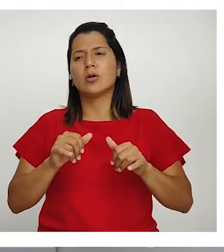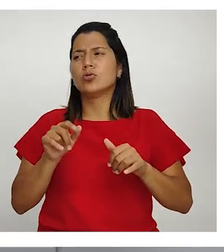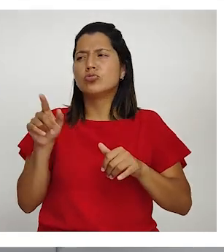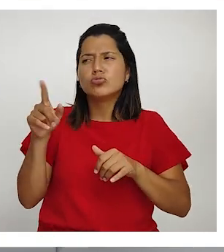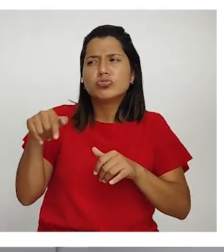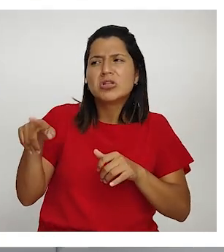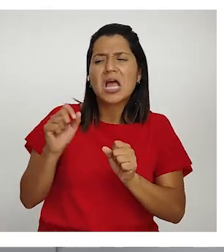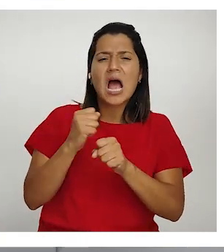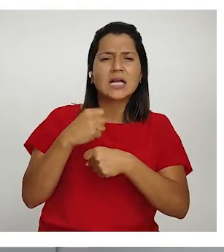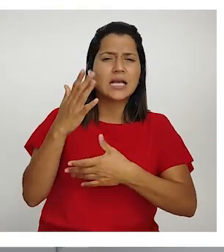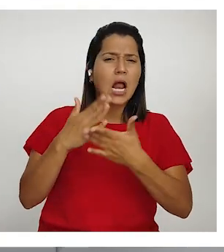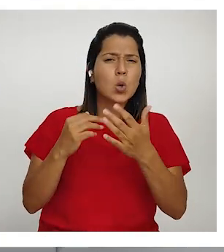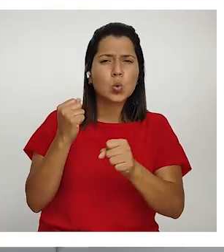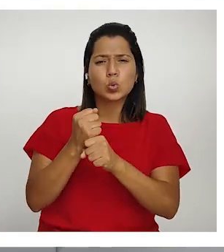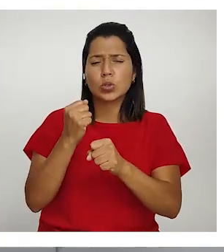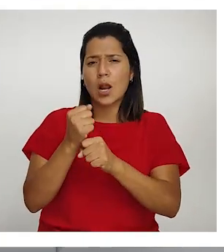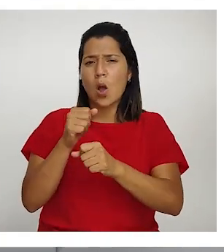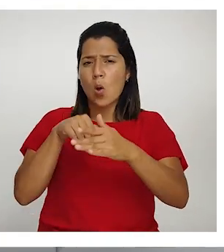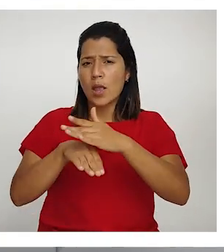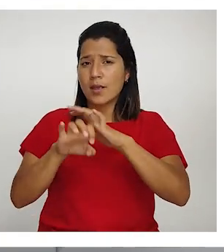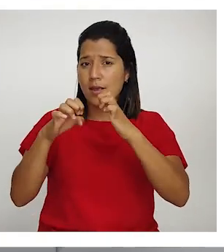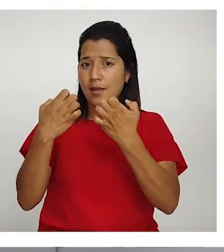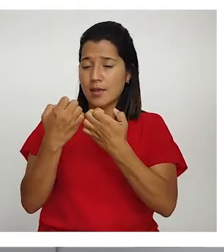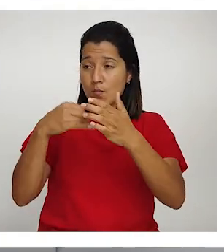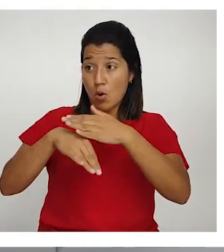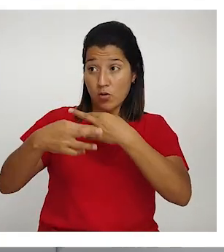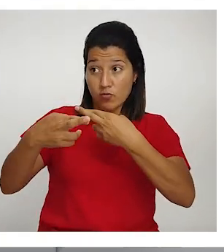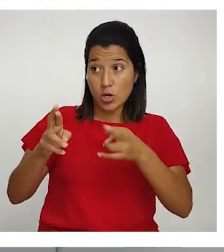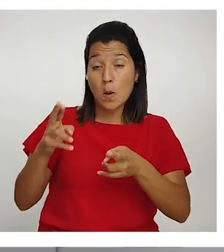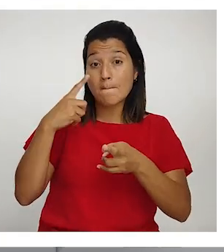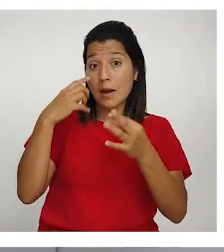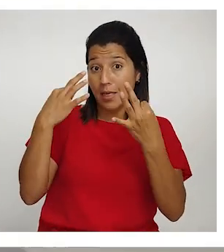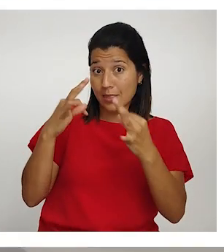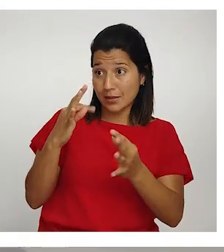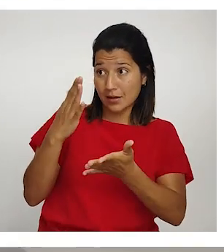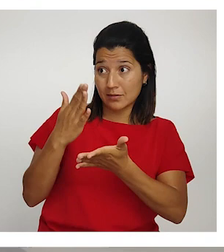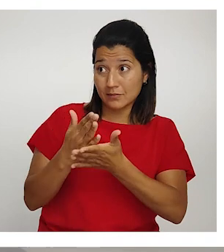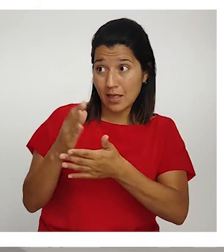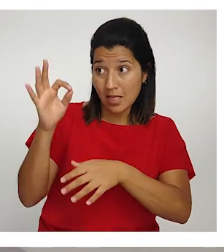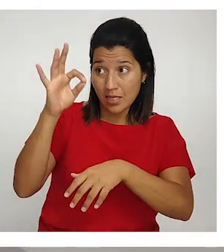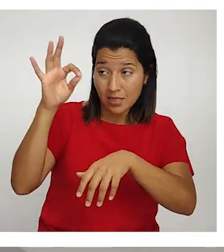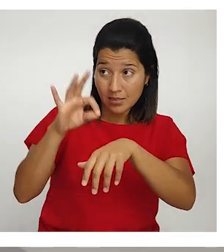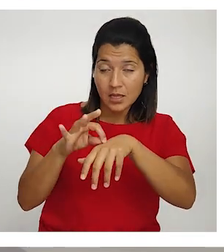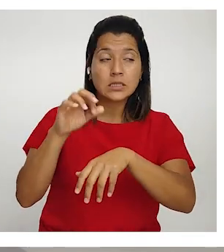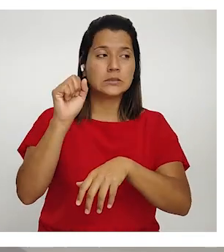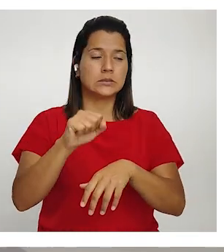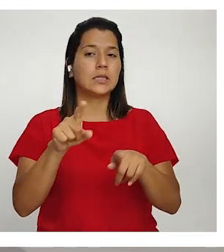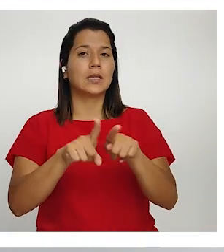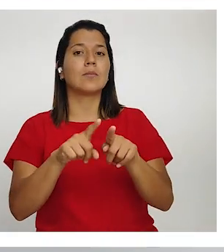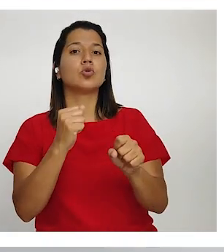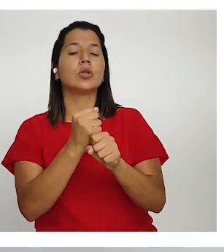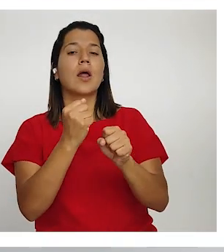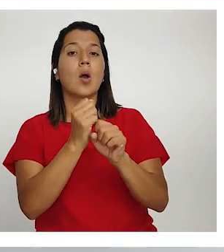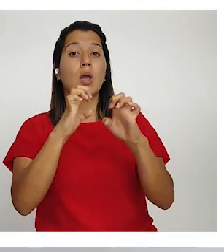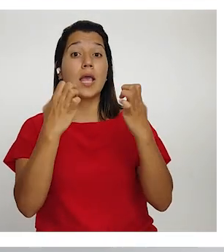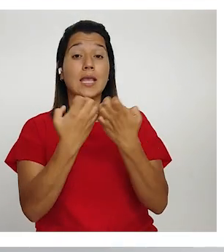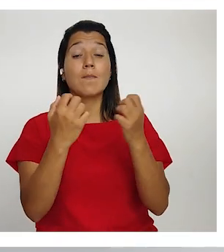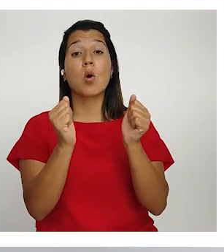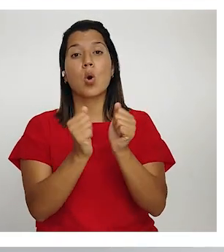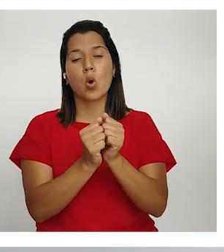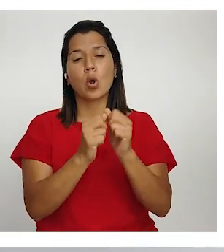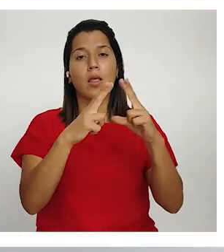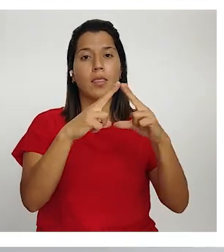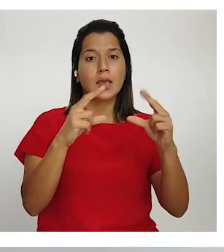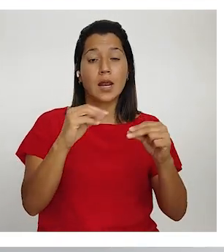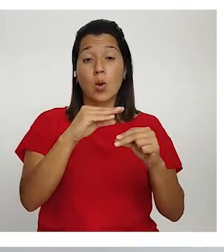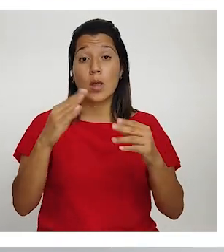conjunto en la región para luchar contra este vector? Sí, tenemos una colaboración conjunta con nuestros países vecinos.